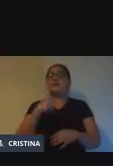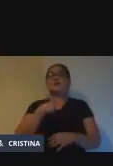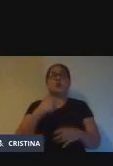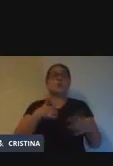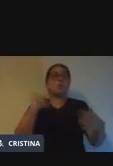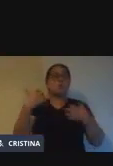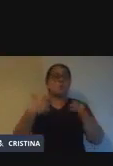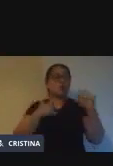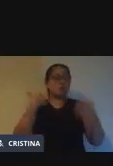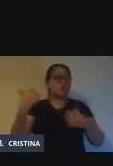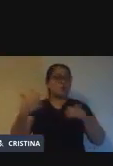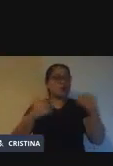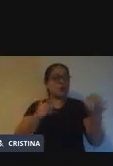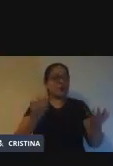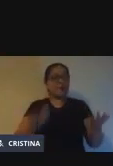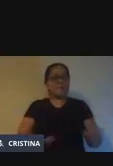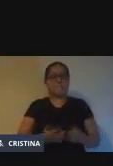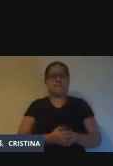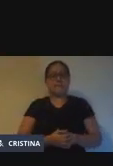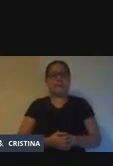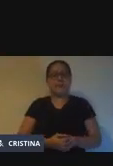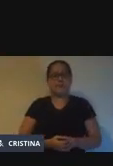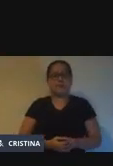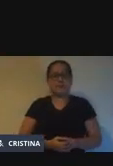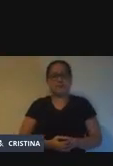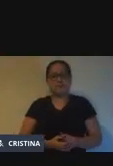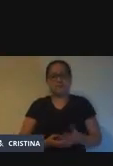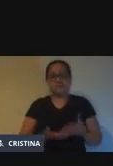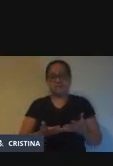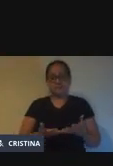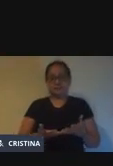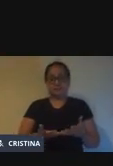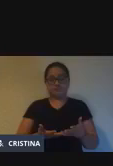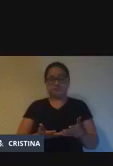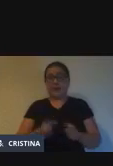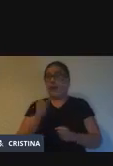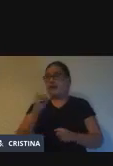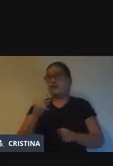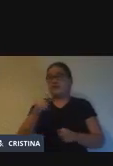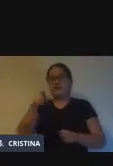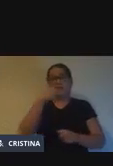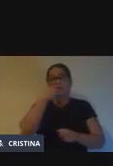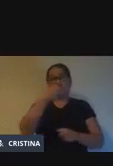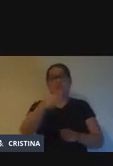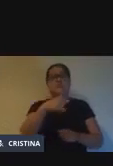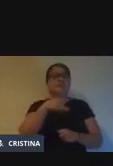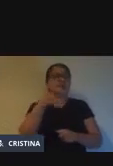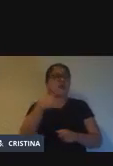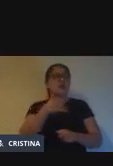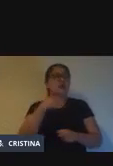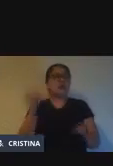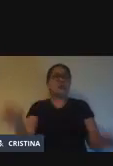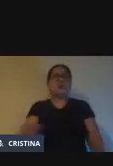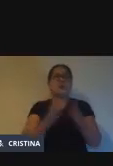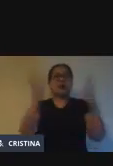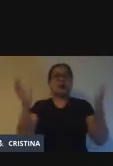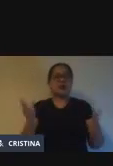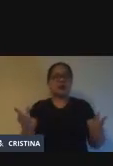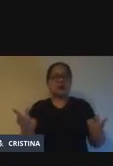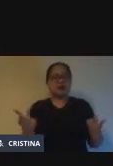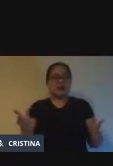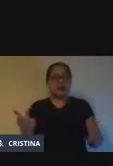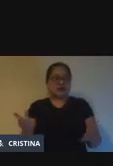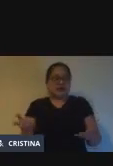irritabilidad. Entonces, es cuando decimos coloquialmente, ando como jarrito de Tlaquepaque, o no está el horno